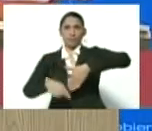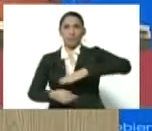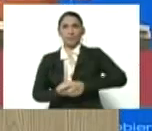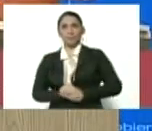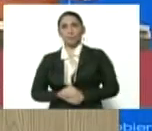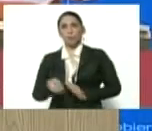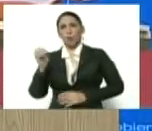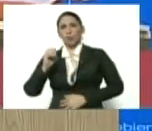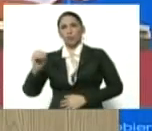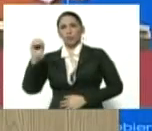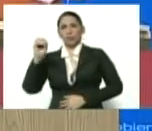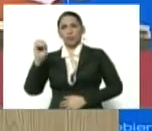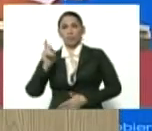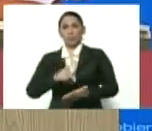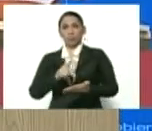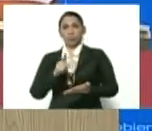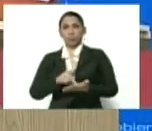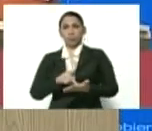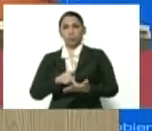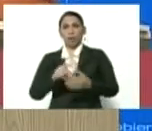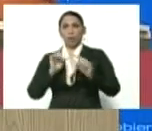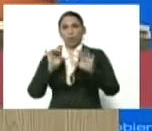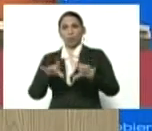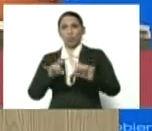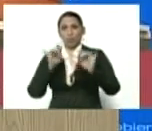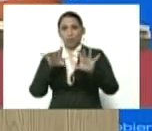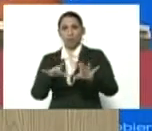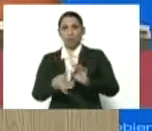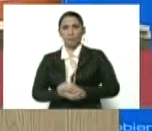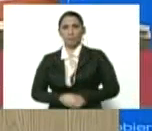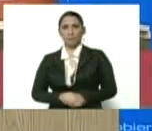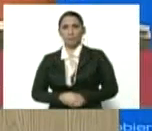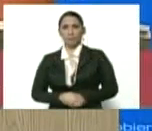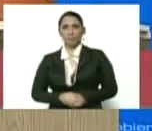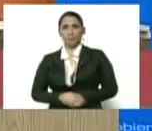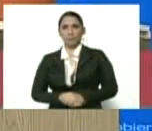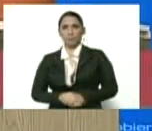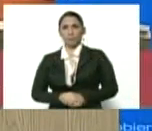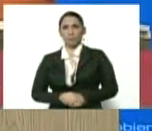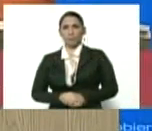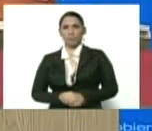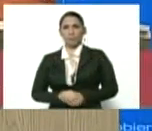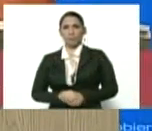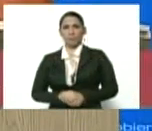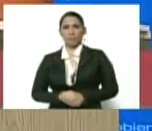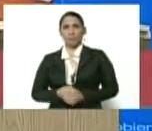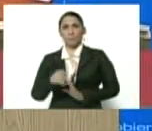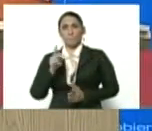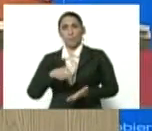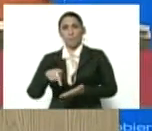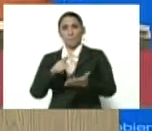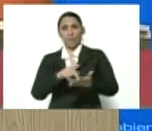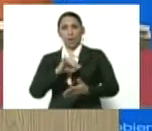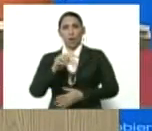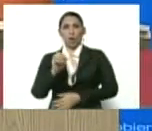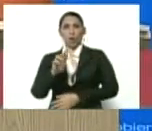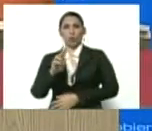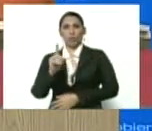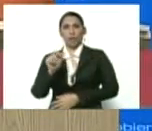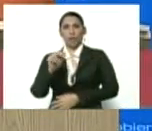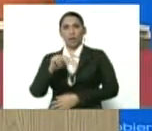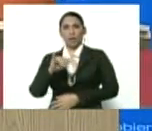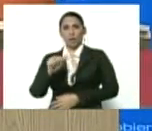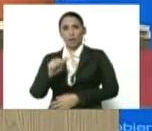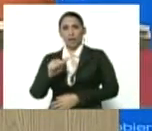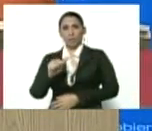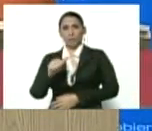Occidental, participó Australia. Por la región del Mediterráneo Oriental, participó Jordania. Por la región